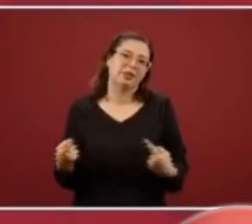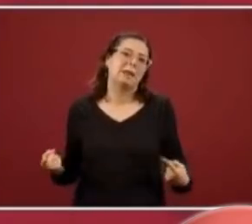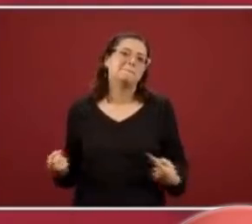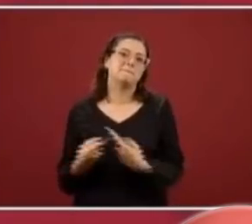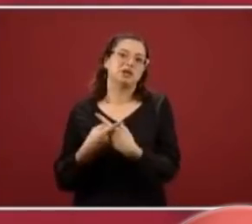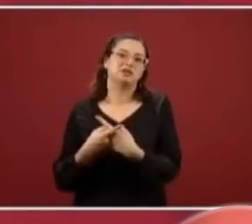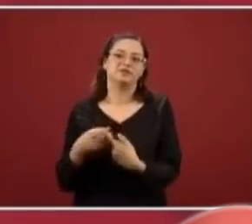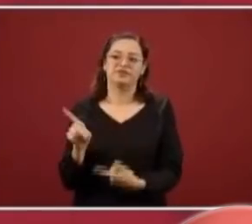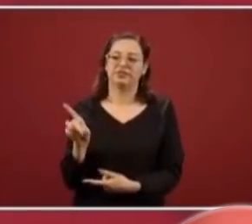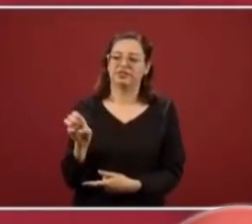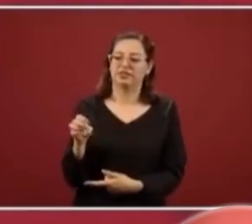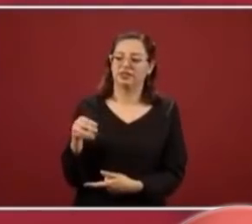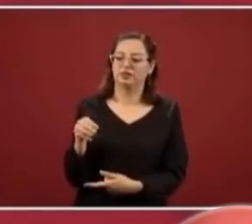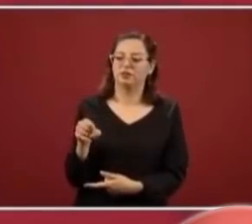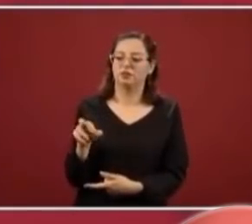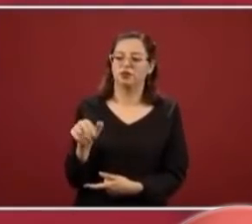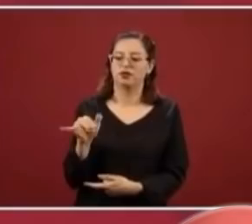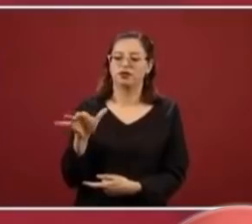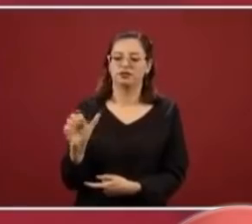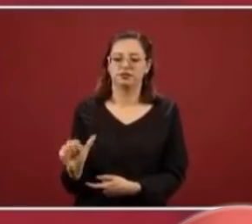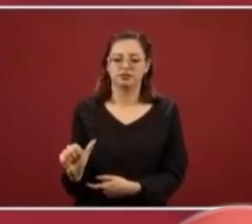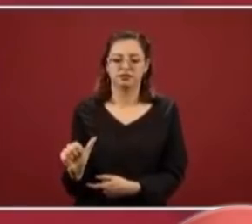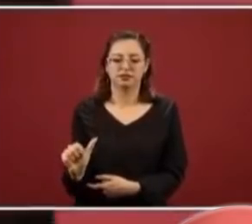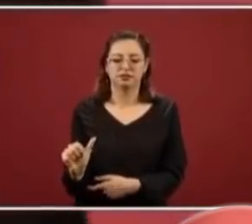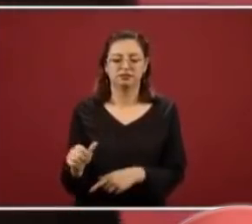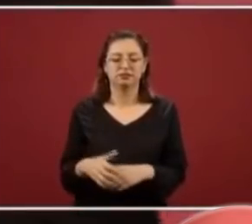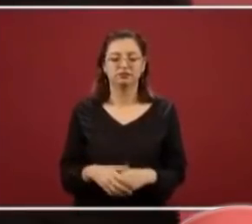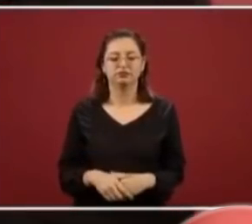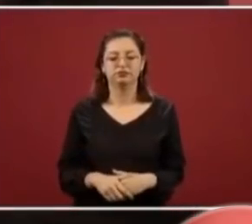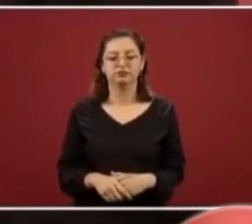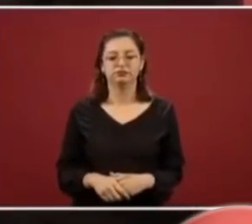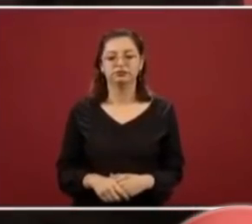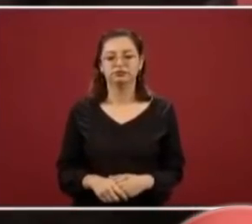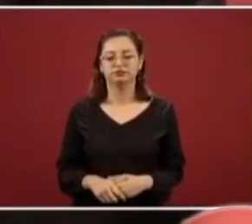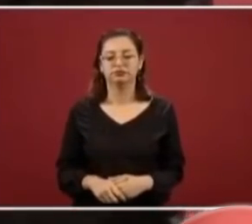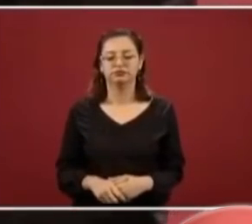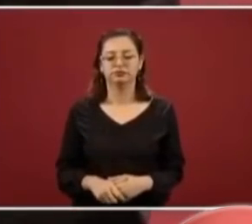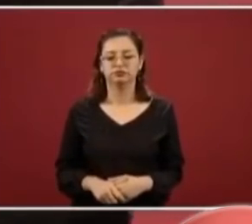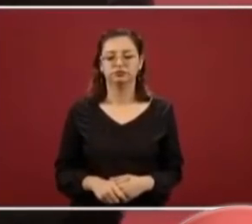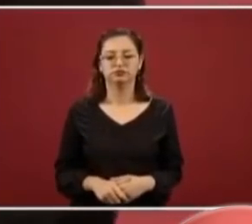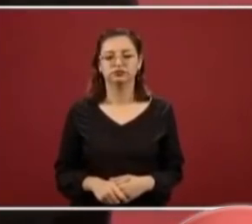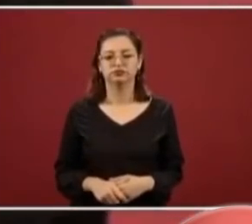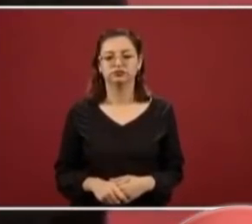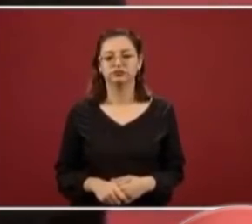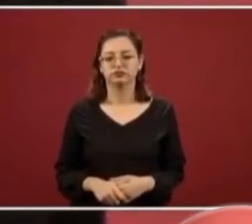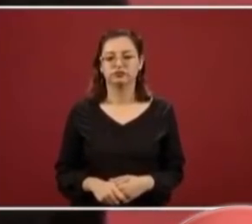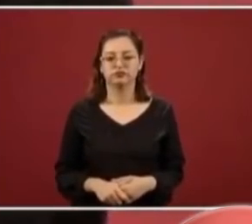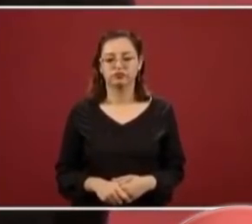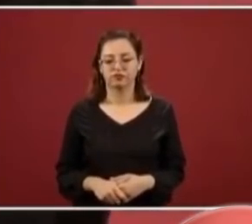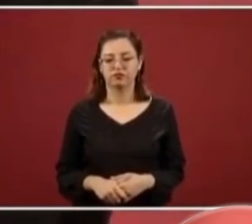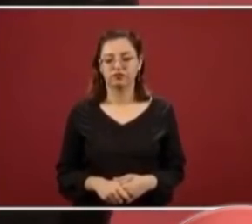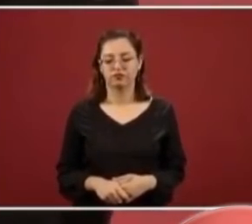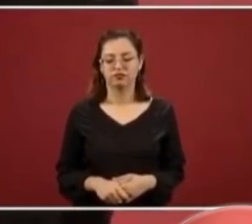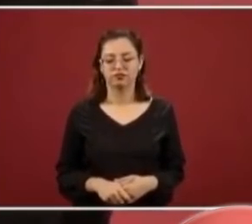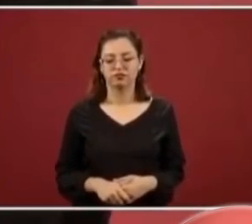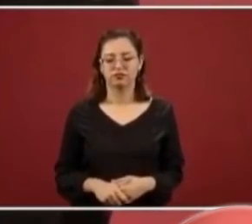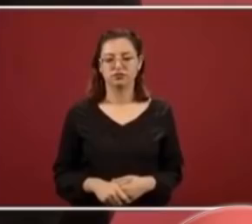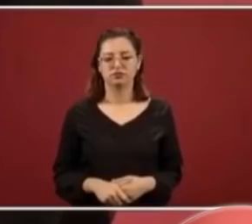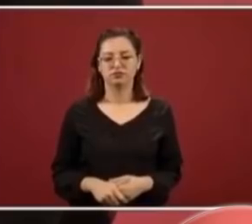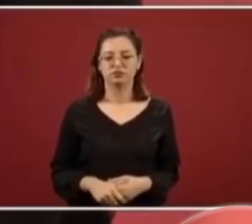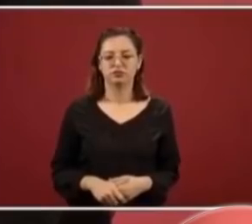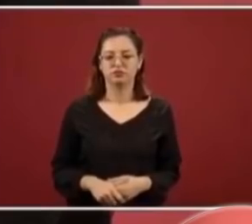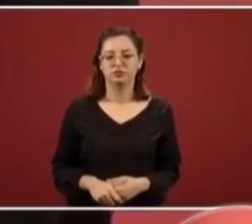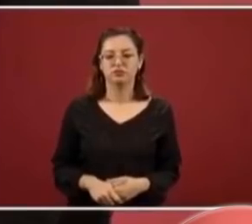Ahí se salvó un paisano